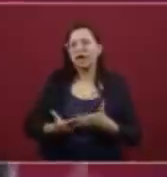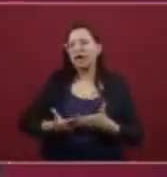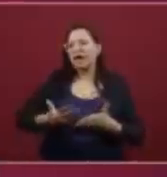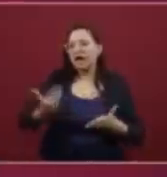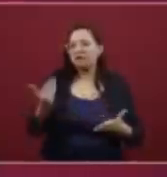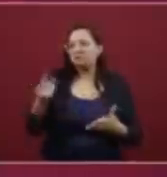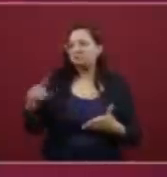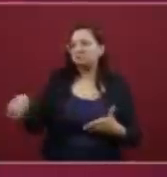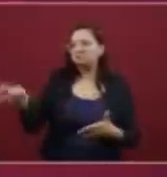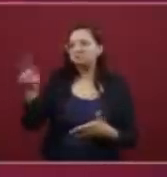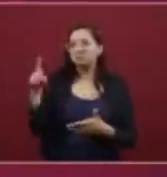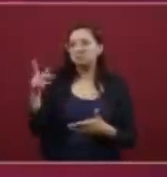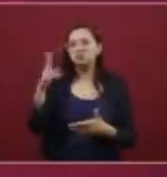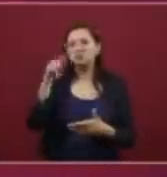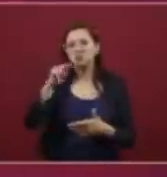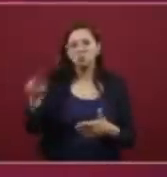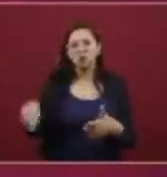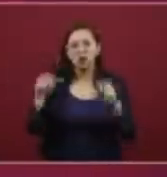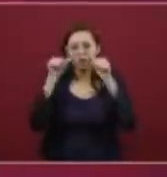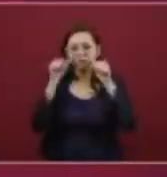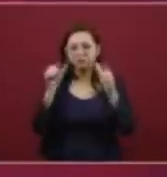cuenta.